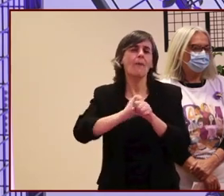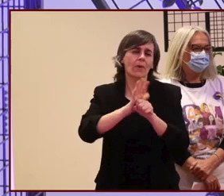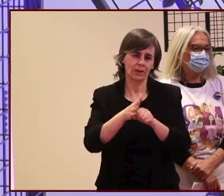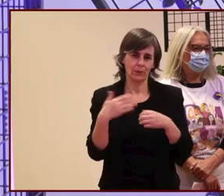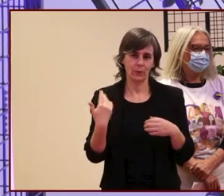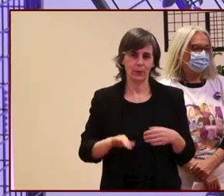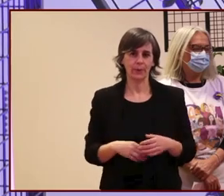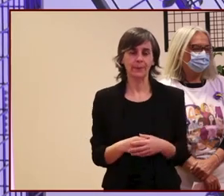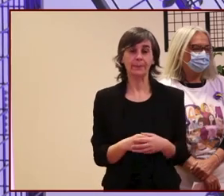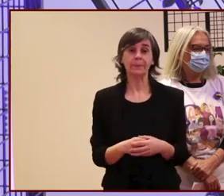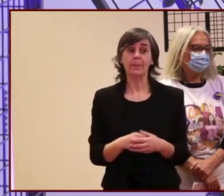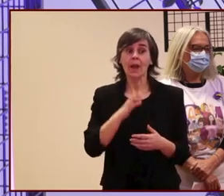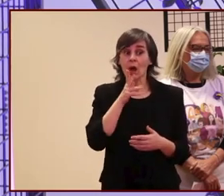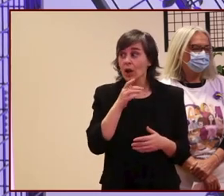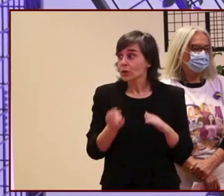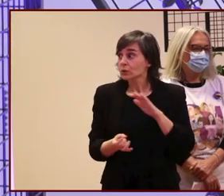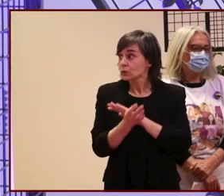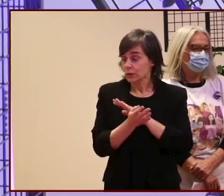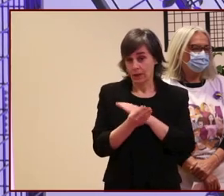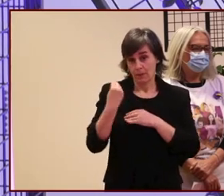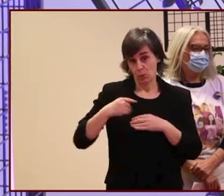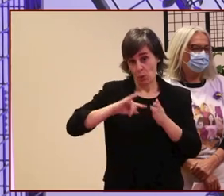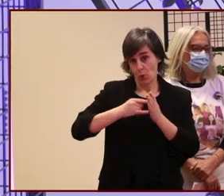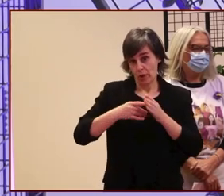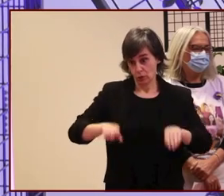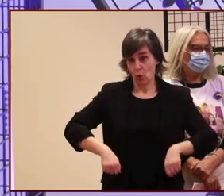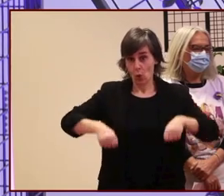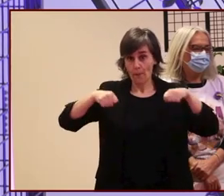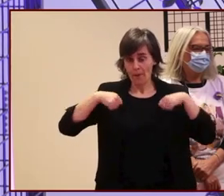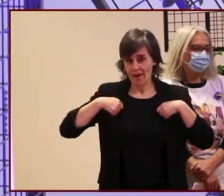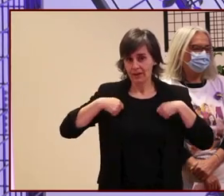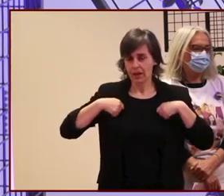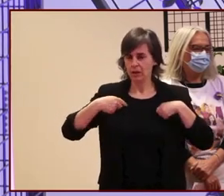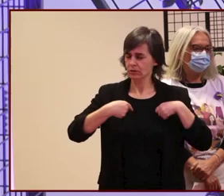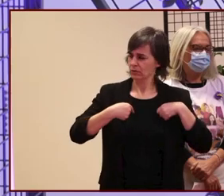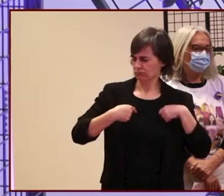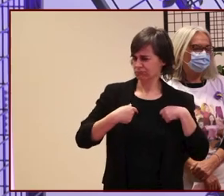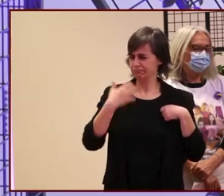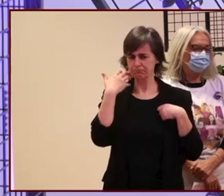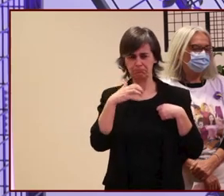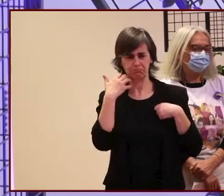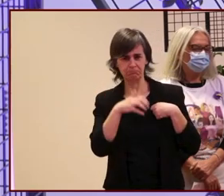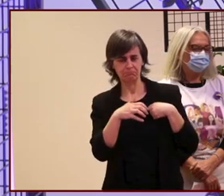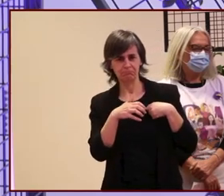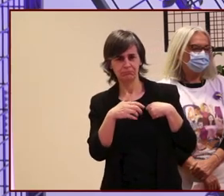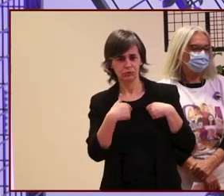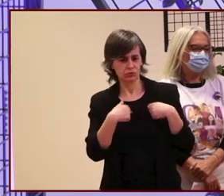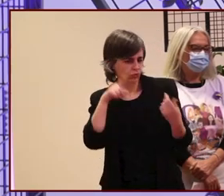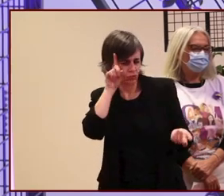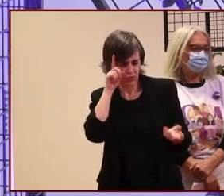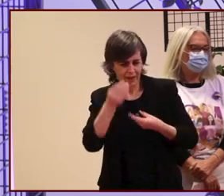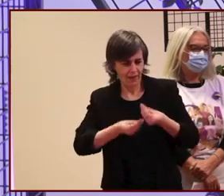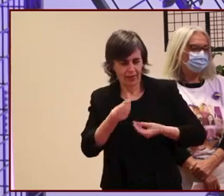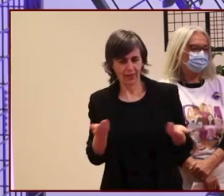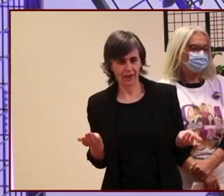ahora surgió esto entraron muy extrañada digo pero en un vulgar saber hacerlo